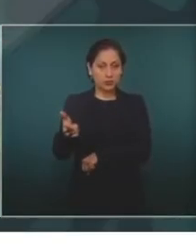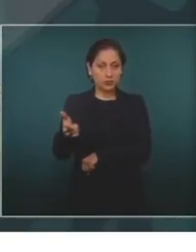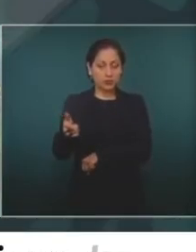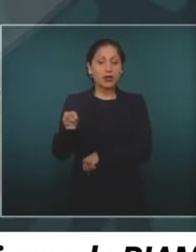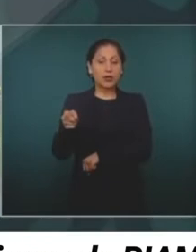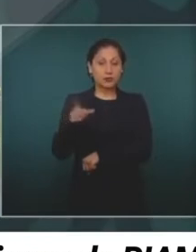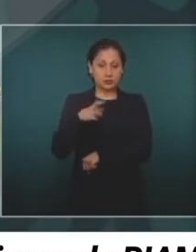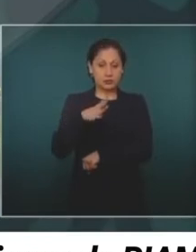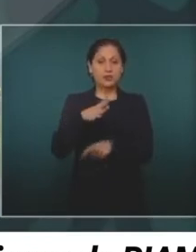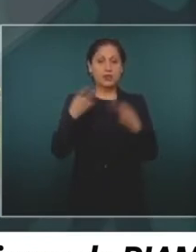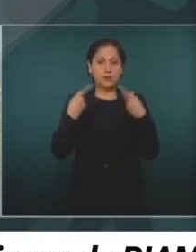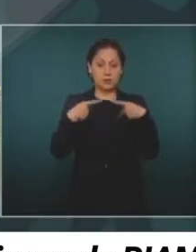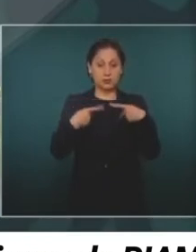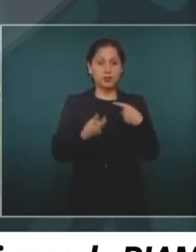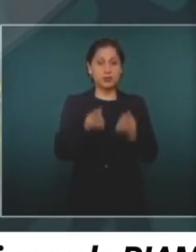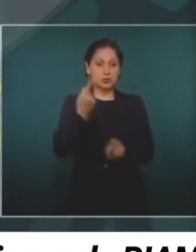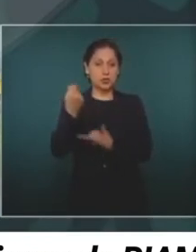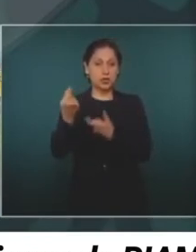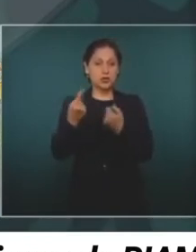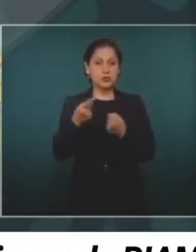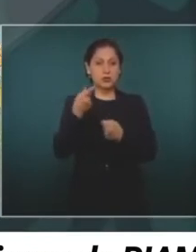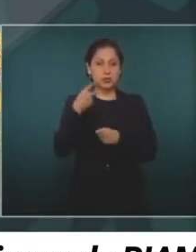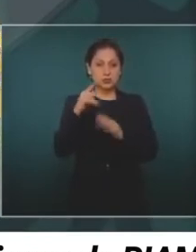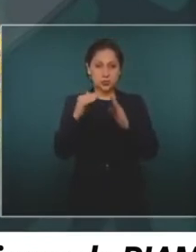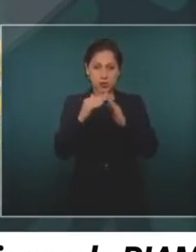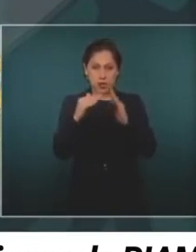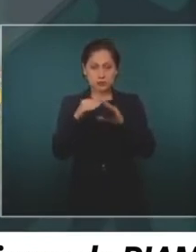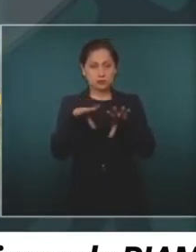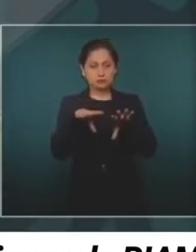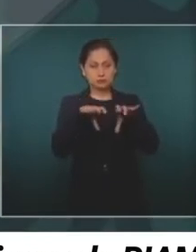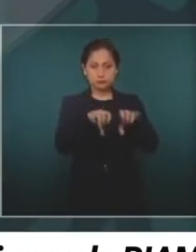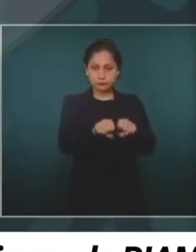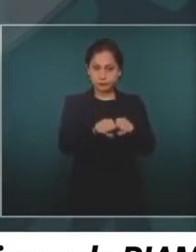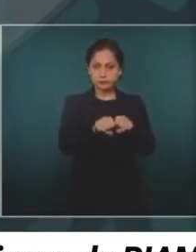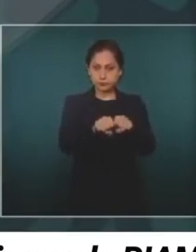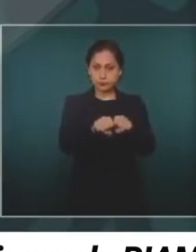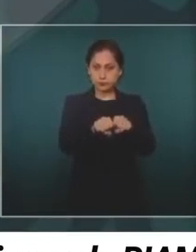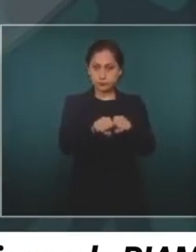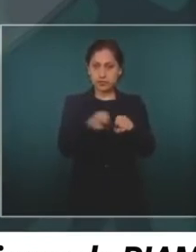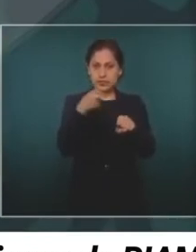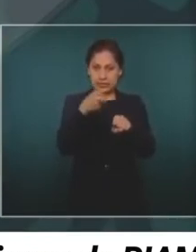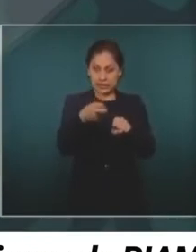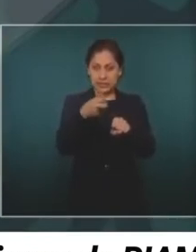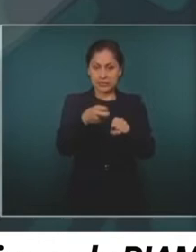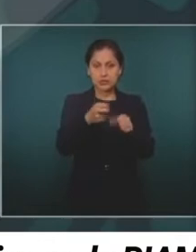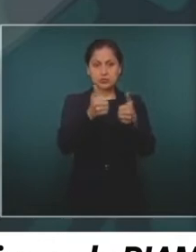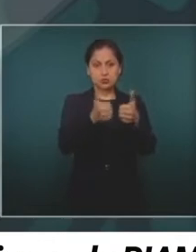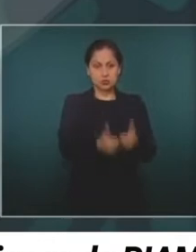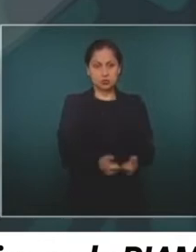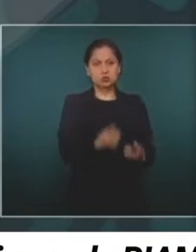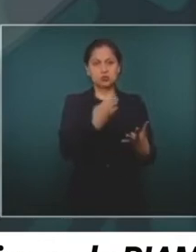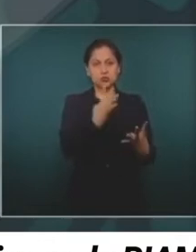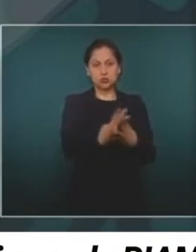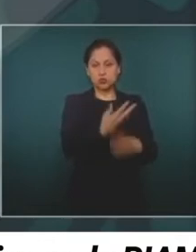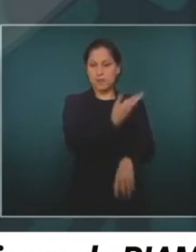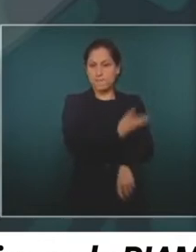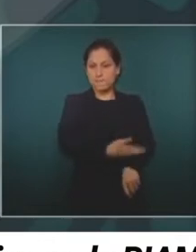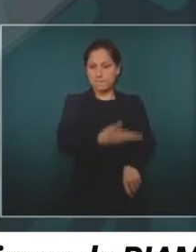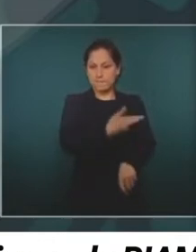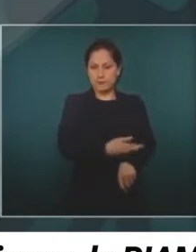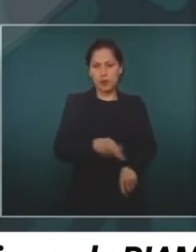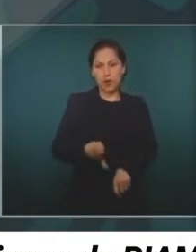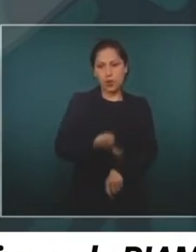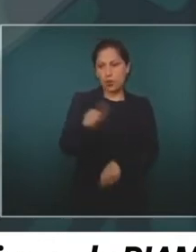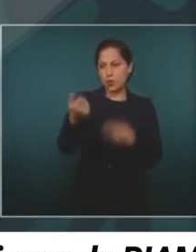Elementos del Ejército Mexicano y de la Guardia Nacional lograron el aseguramiento de un vehículo en cuyo interior había elementos explosivos y